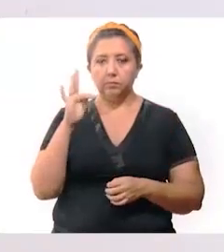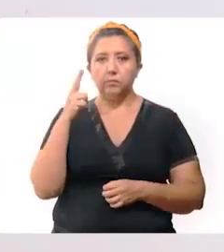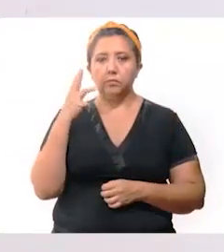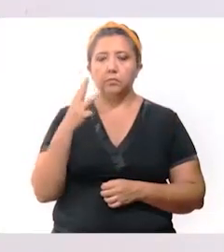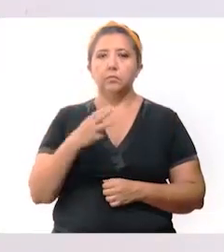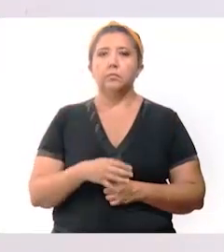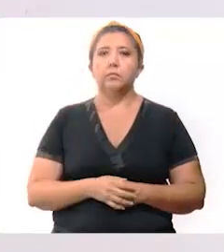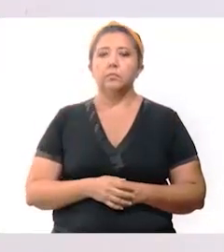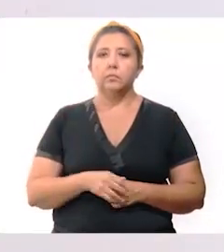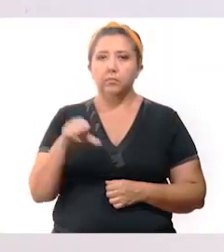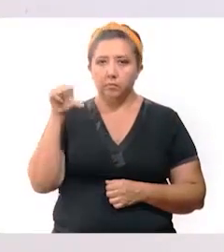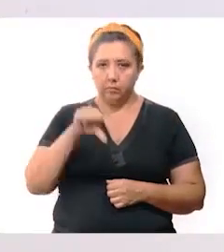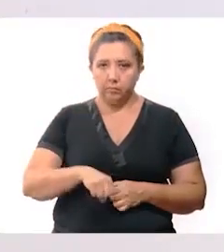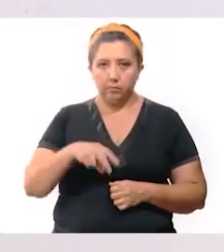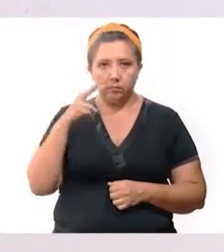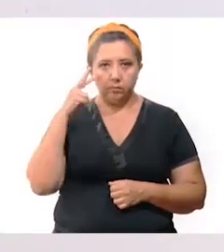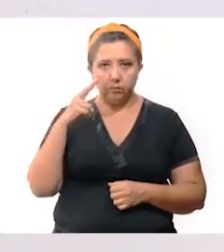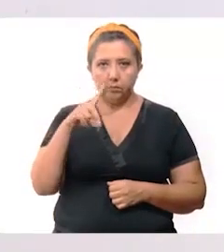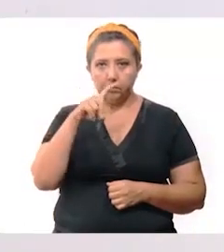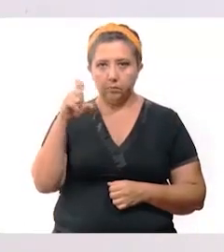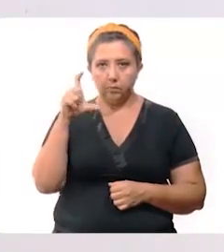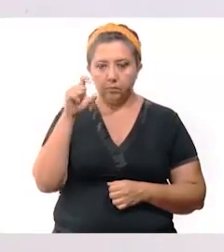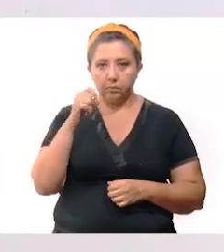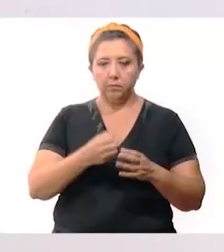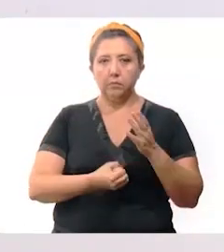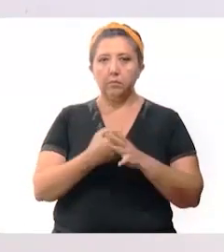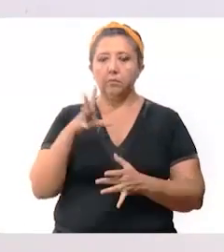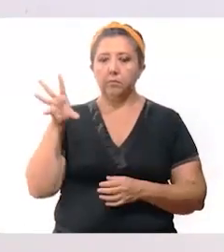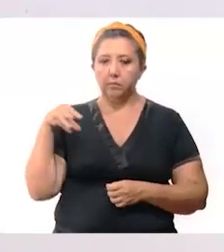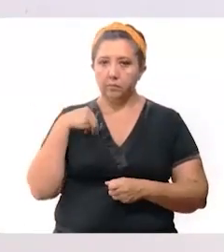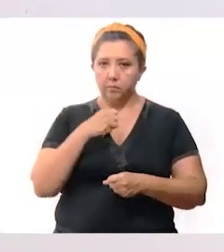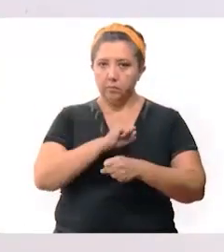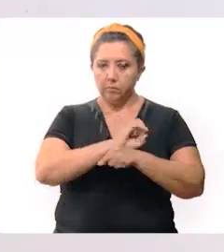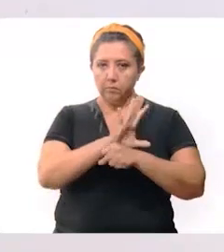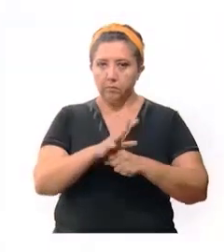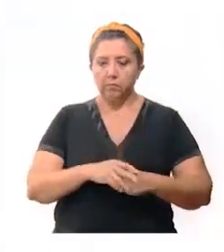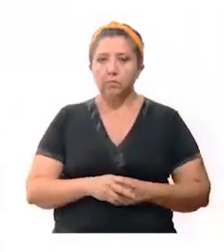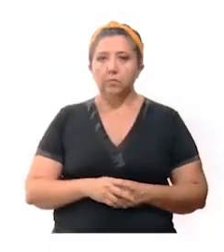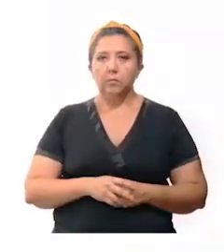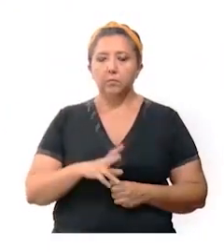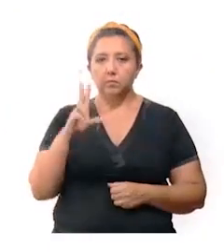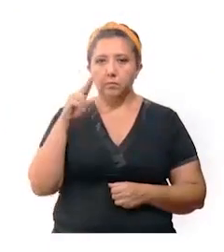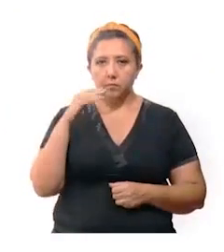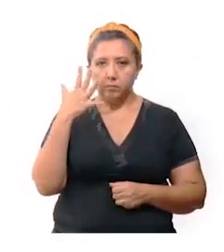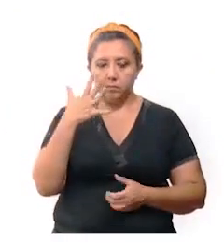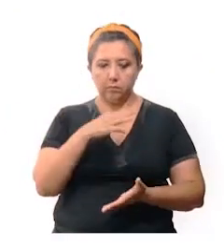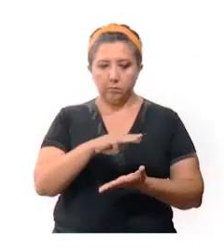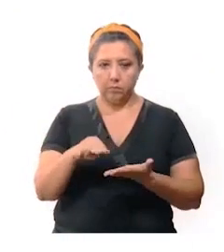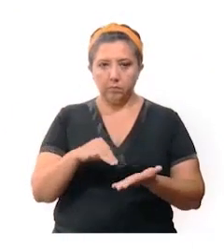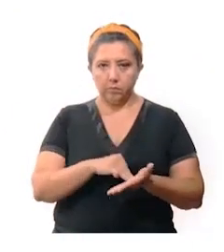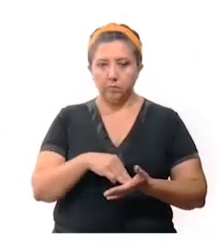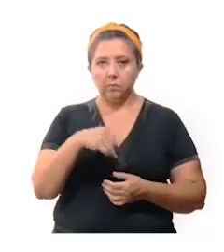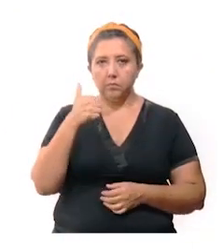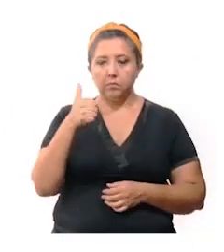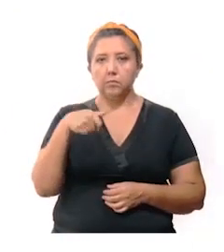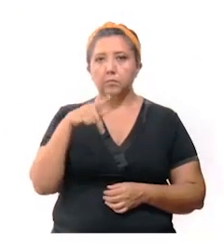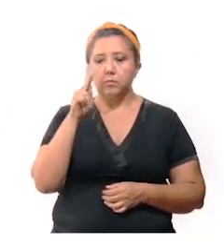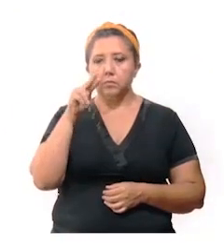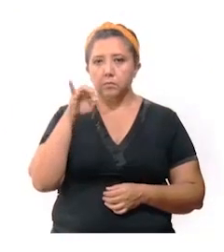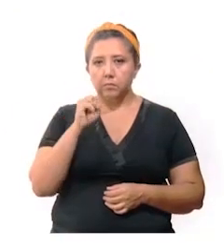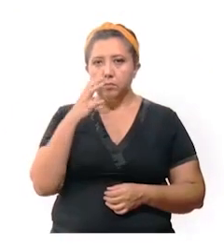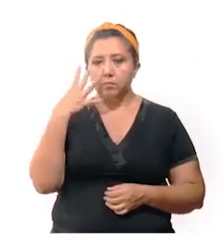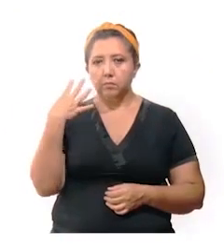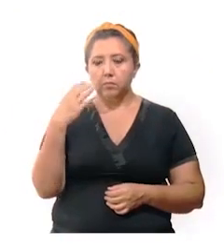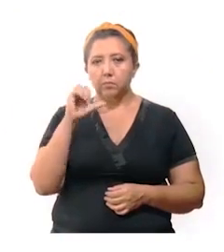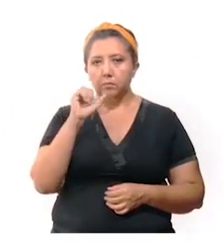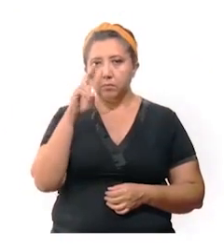39.643. Hoy se detectaron 120 nuevos contagios de coronavirus, 85 en Mérida, 6 en Canacín,